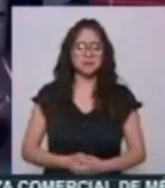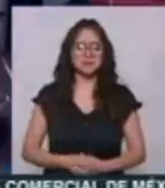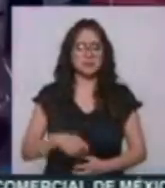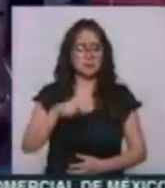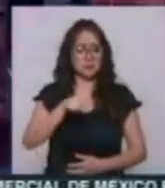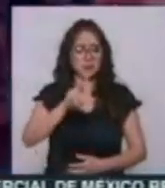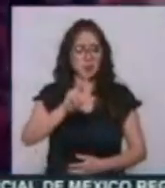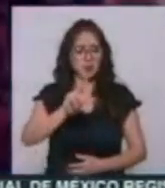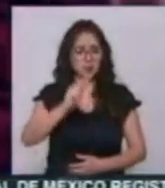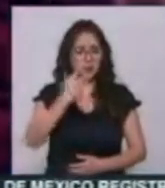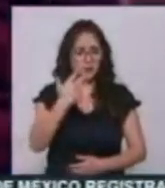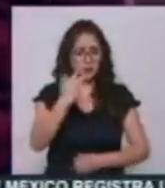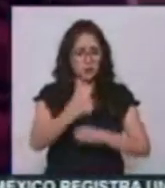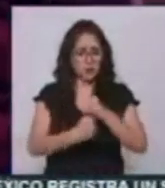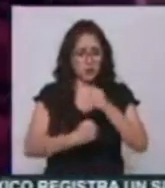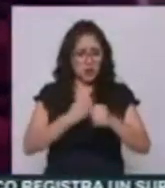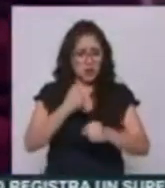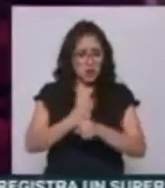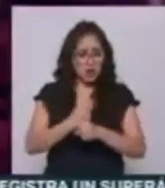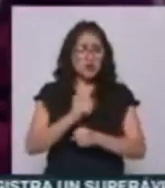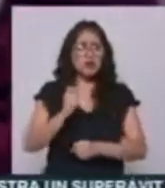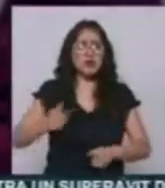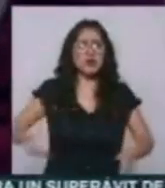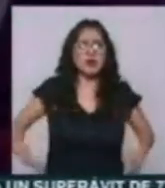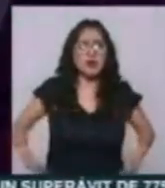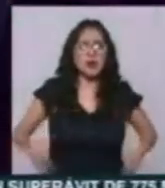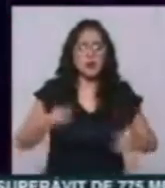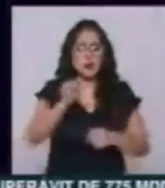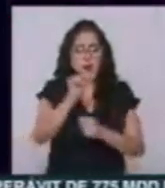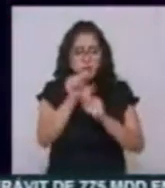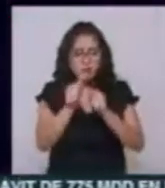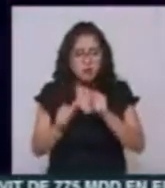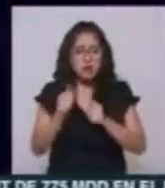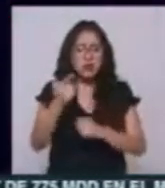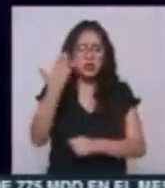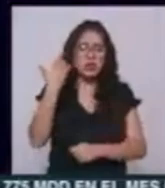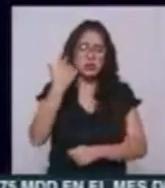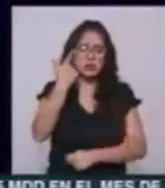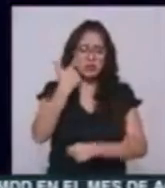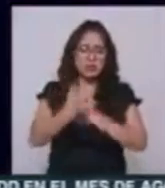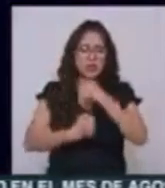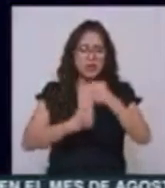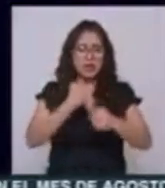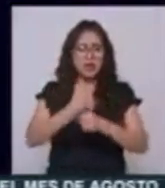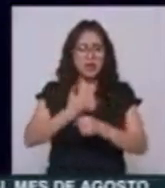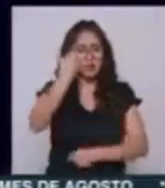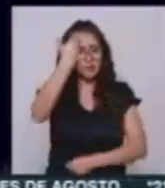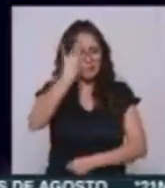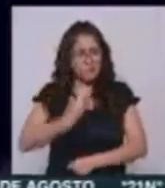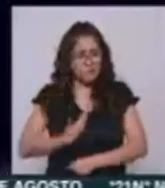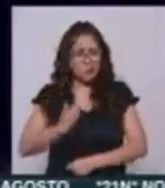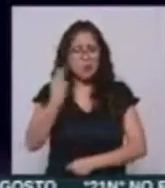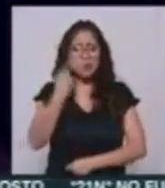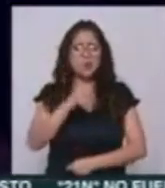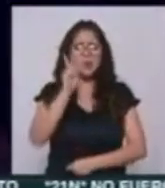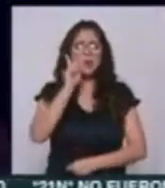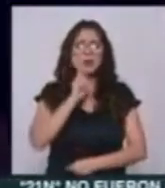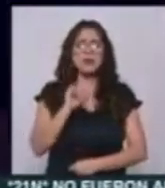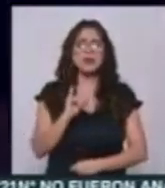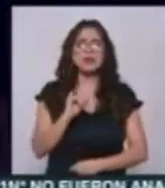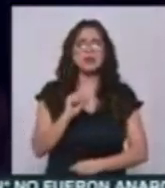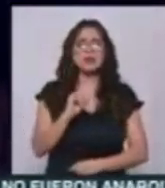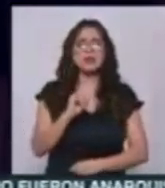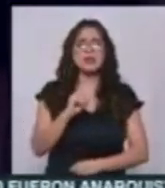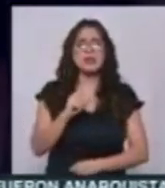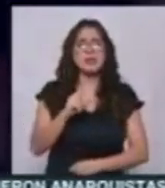Tiene 88 años, una fractura de cadera y hace 7 años sufrió una embolia, pero a pesar de todo, a doña Isidra nada la